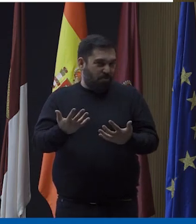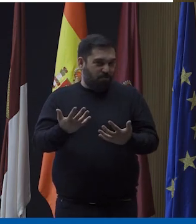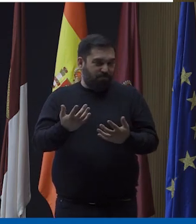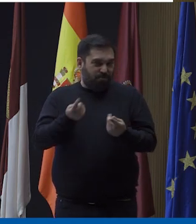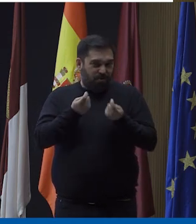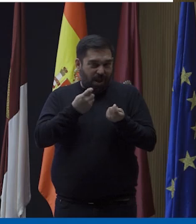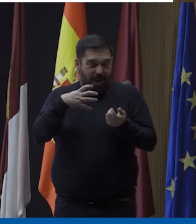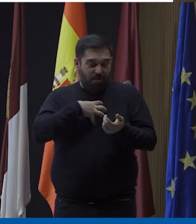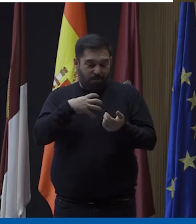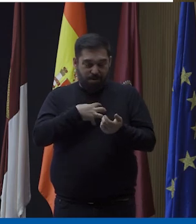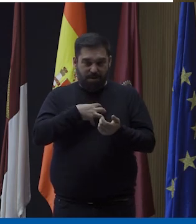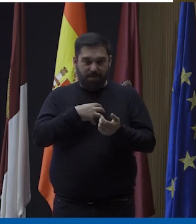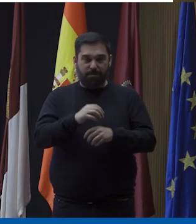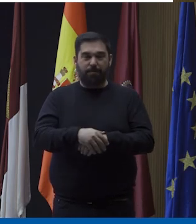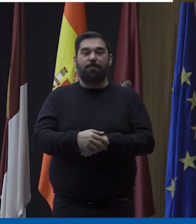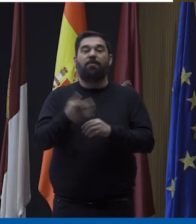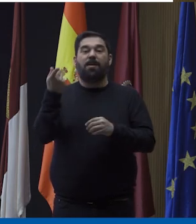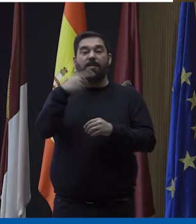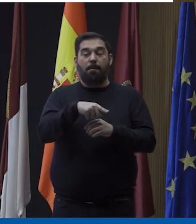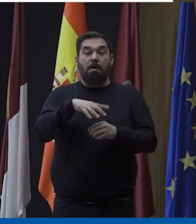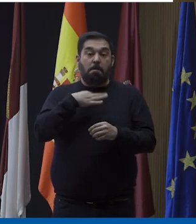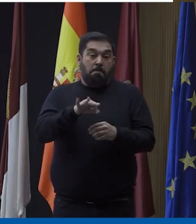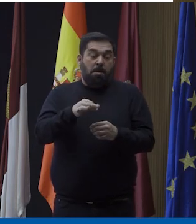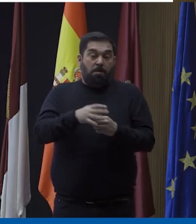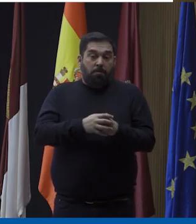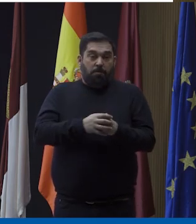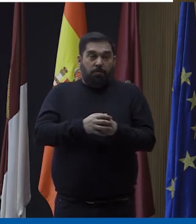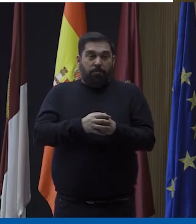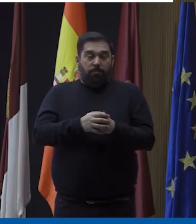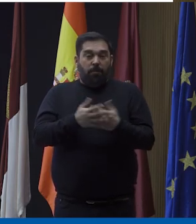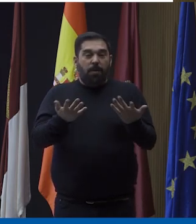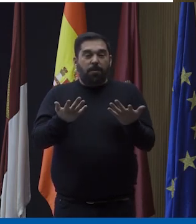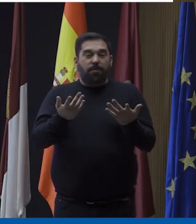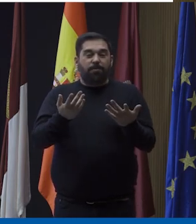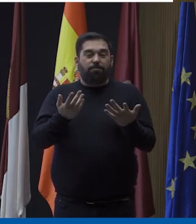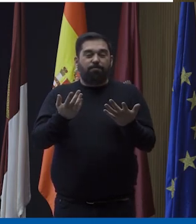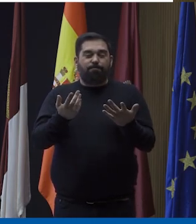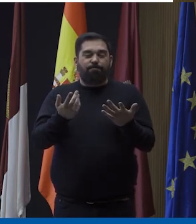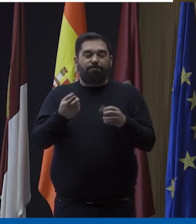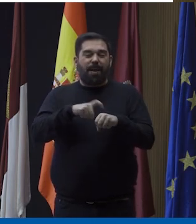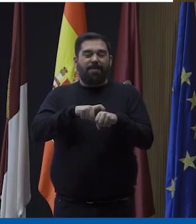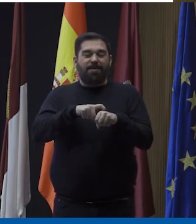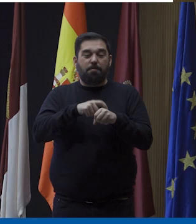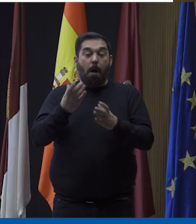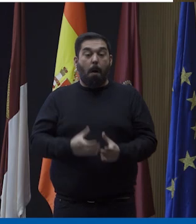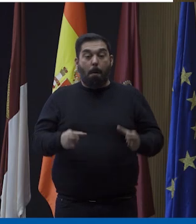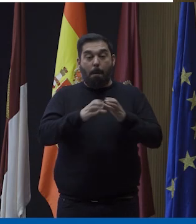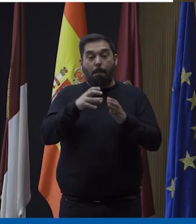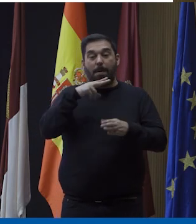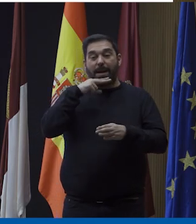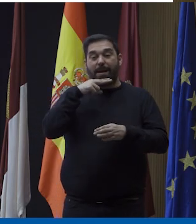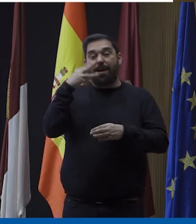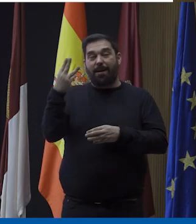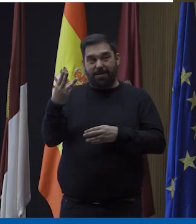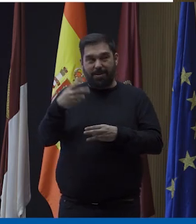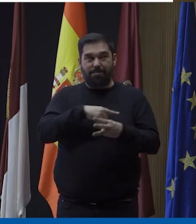¿vale? Pero también puede suceder, con lo cual aquí tendríamos los 3 tipos de vejiga. A la izquierda de todo la